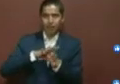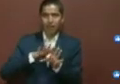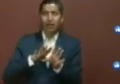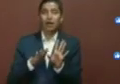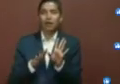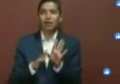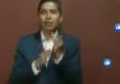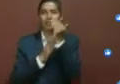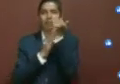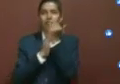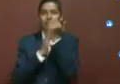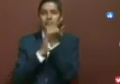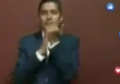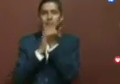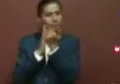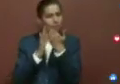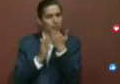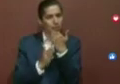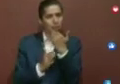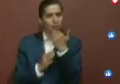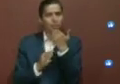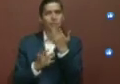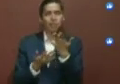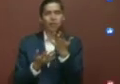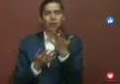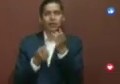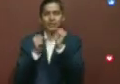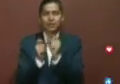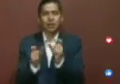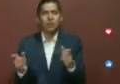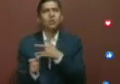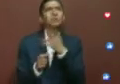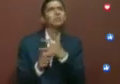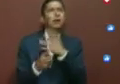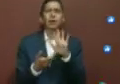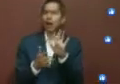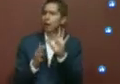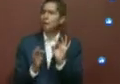ha bajado mucho la percepción de inseguridad